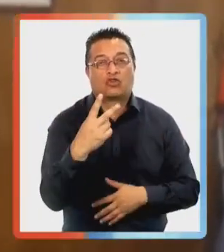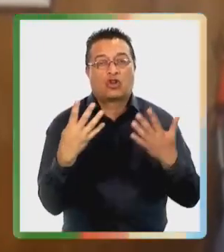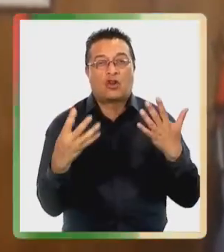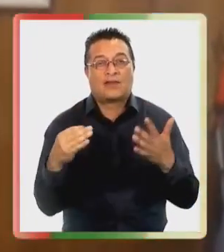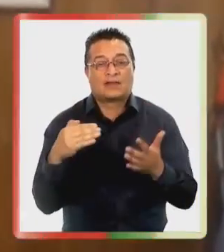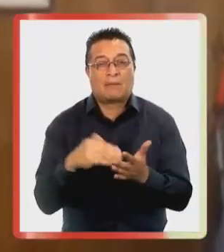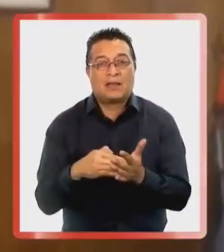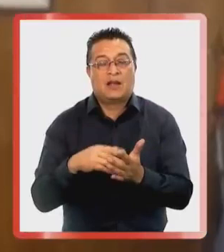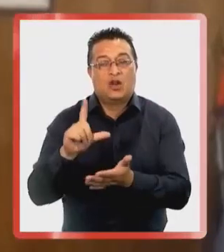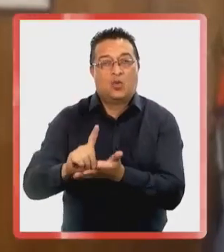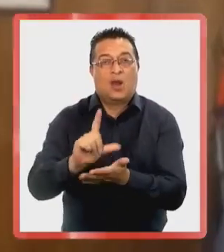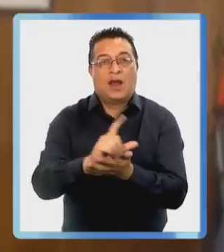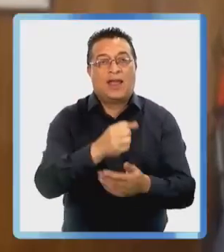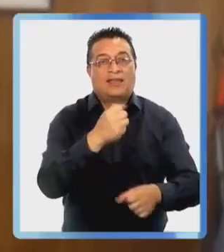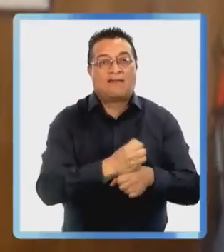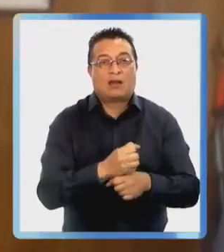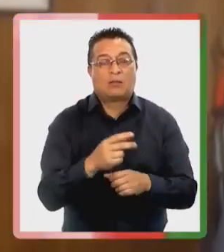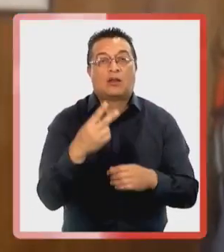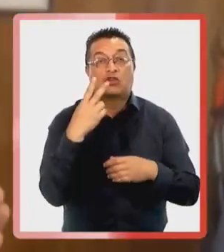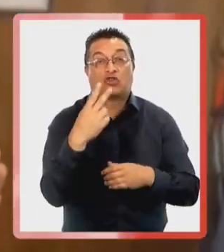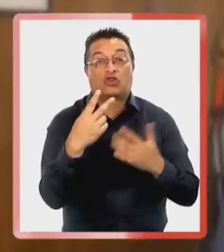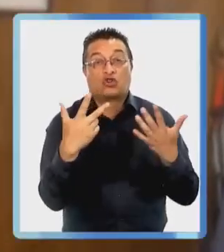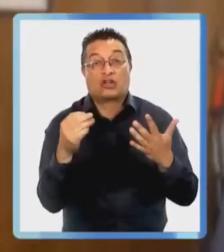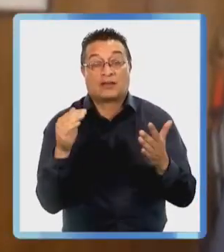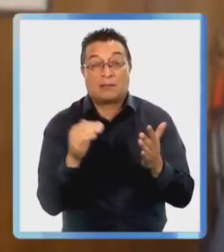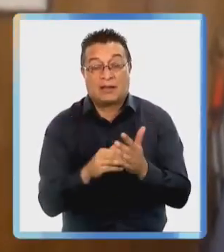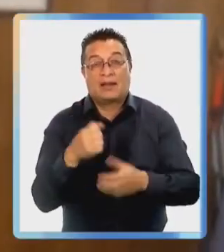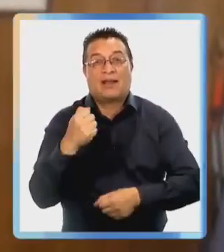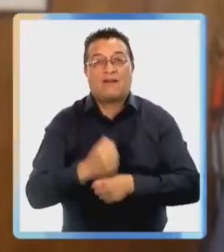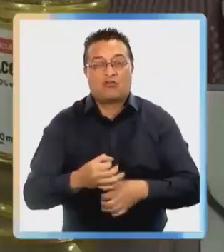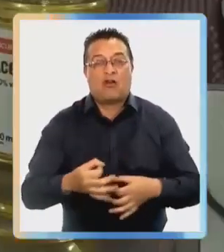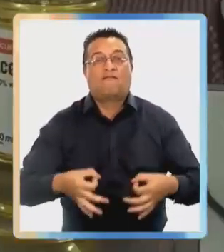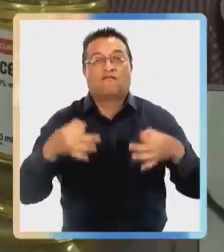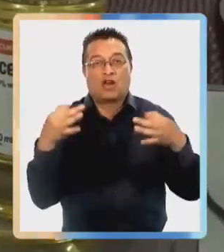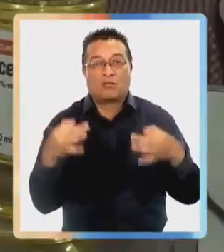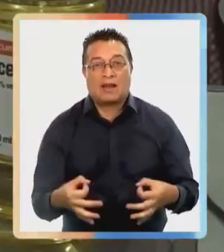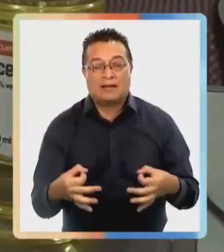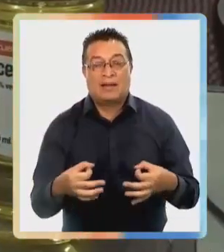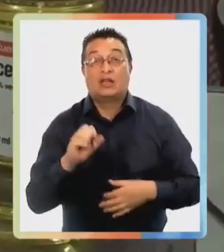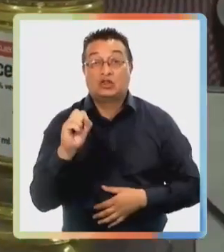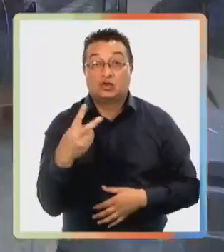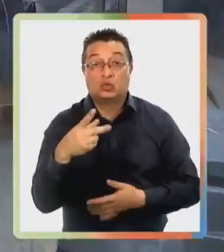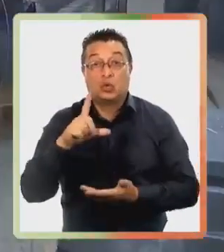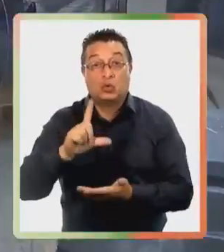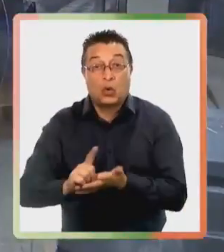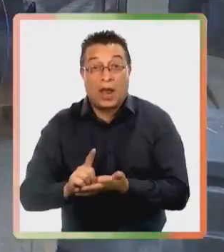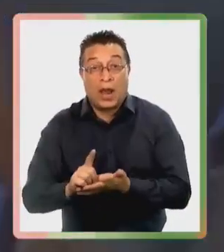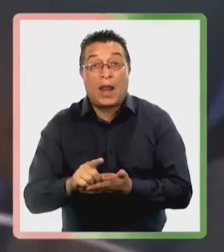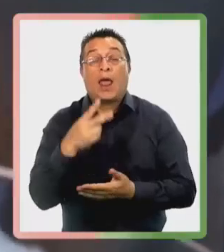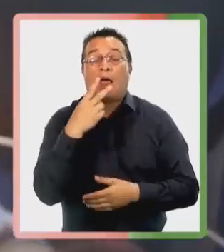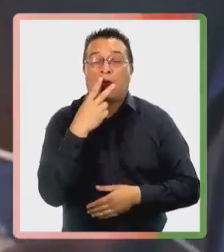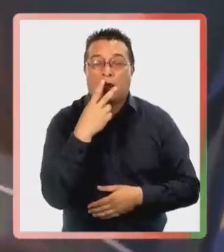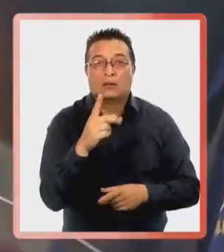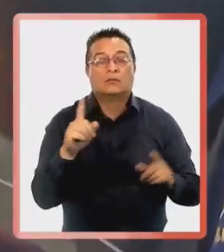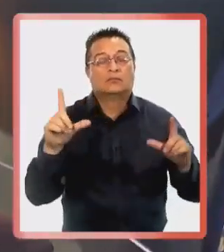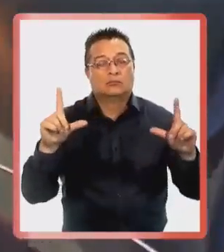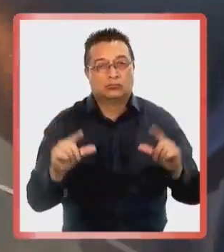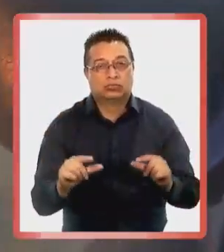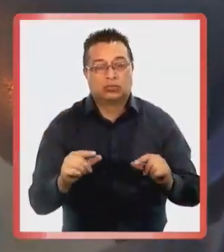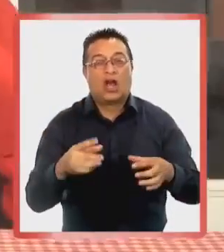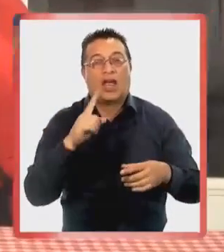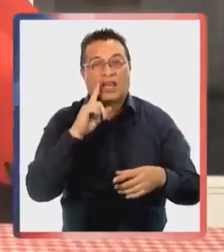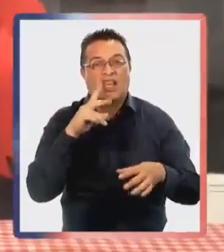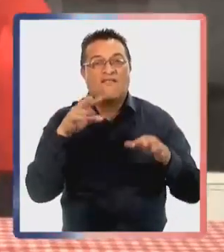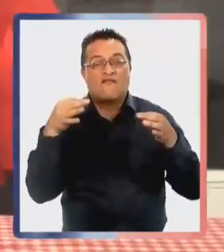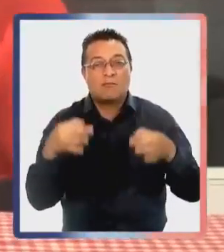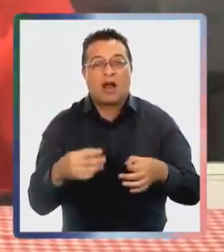cuales 280.000 son empleos formales. En segundo lugar, hay que destacar la reducción de la tasa de informalidad el último año desde